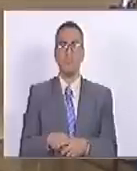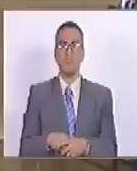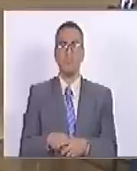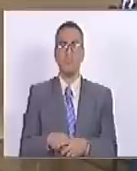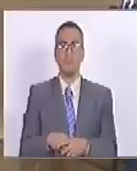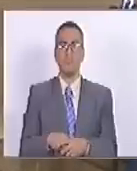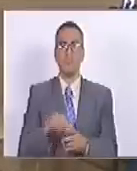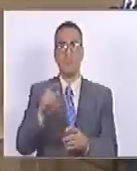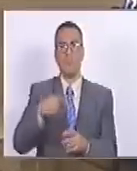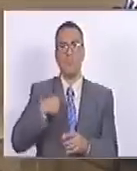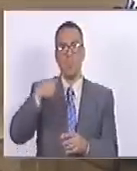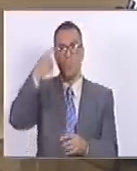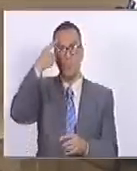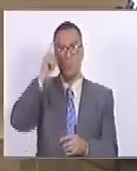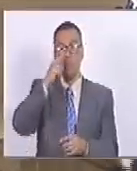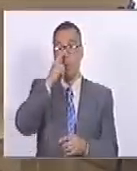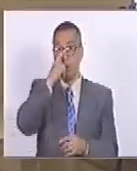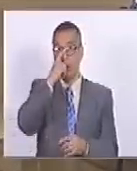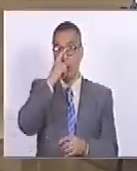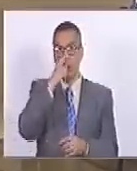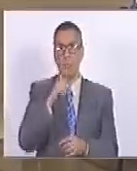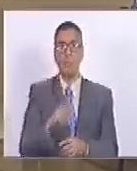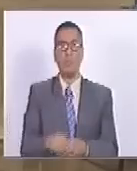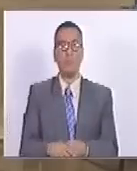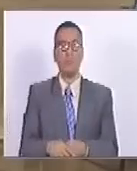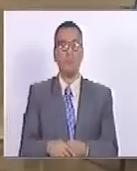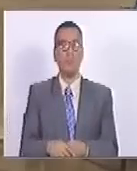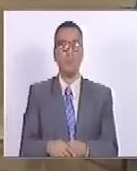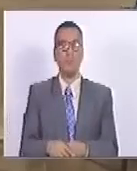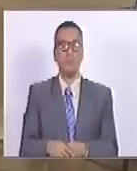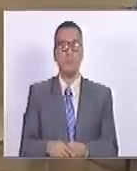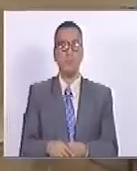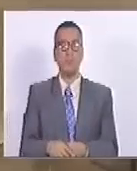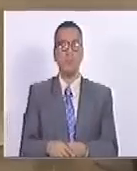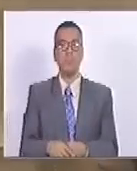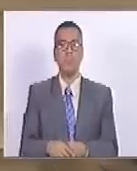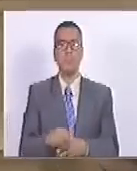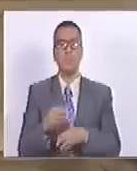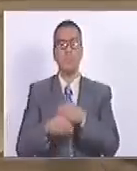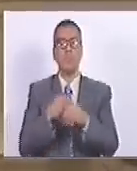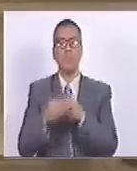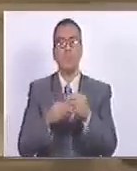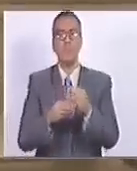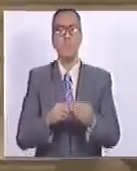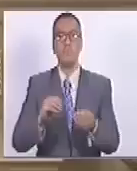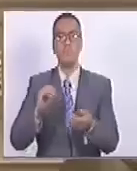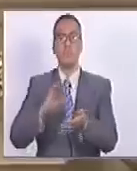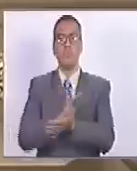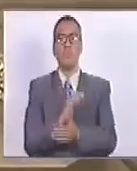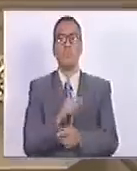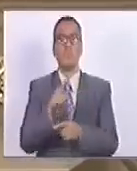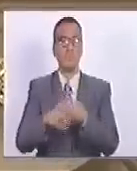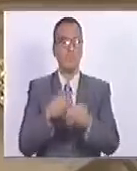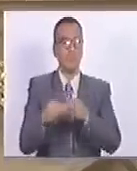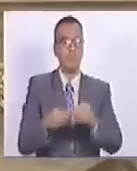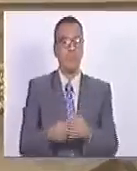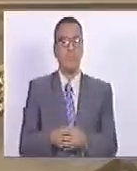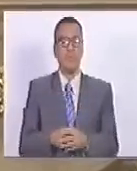En vez de estar en ejercicio aniquilar, en